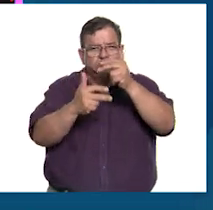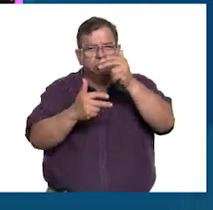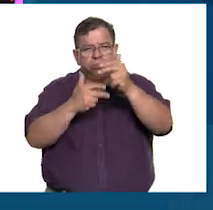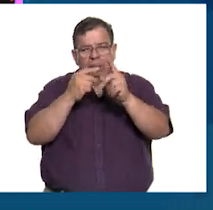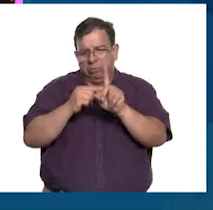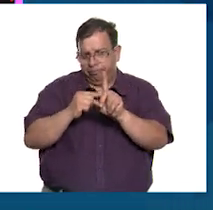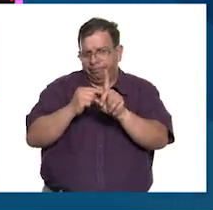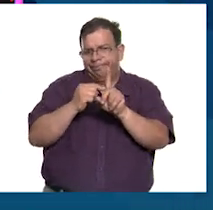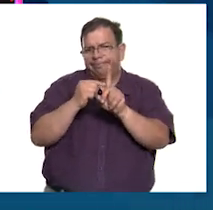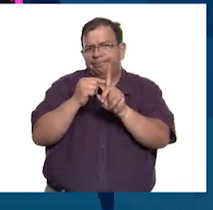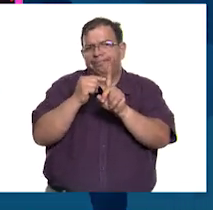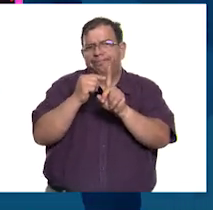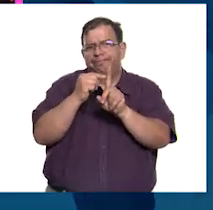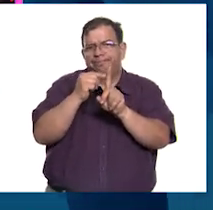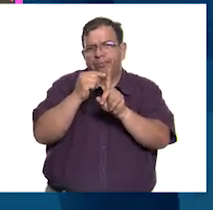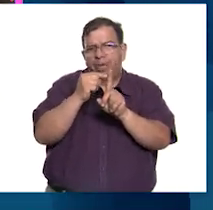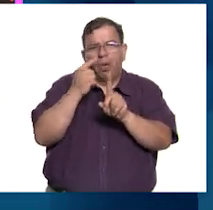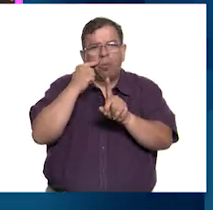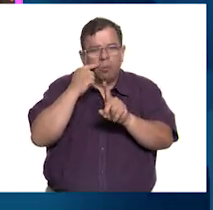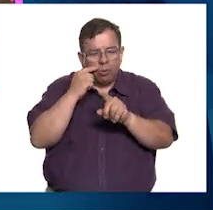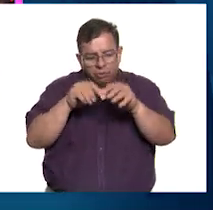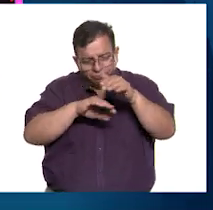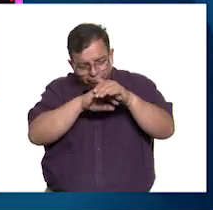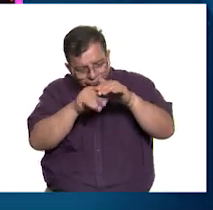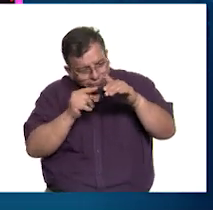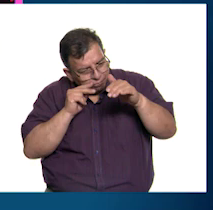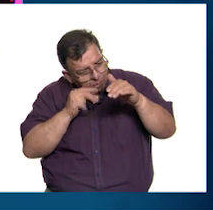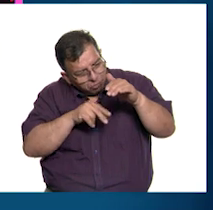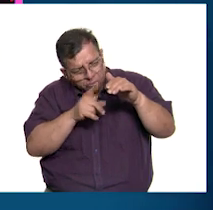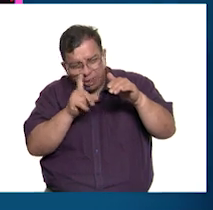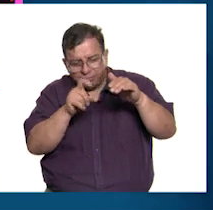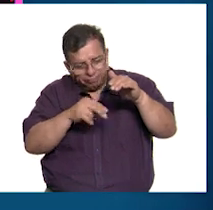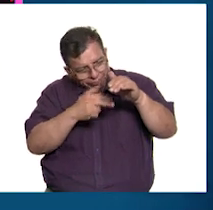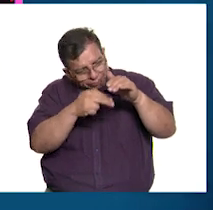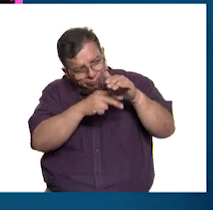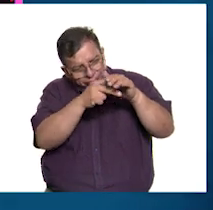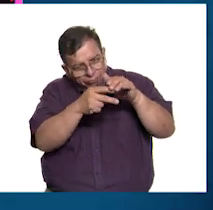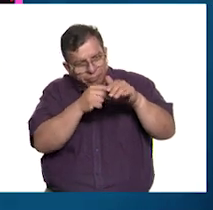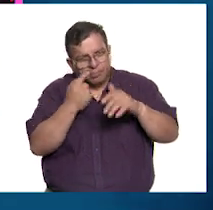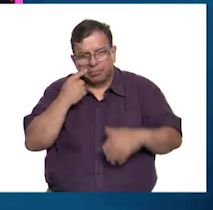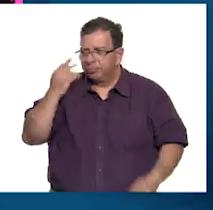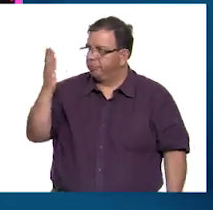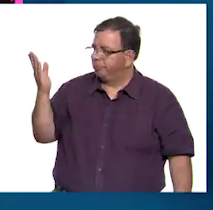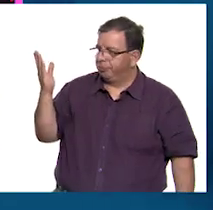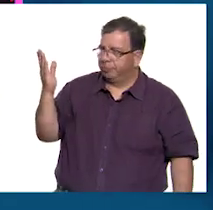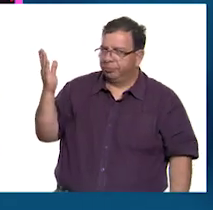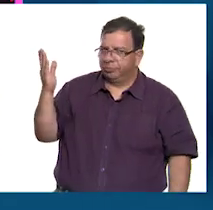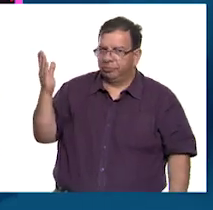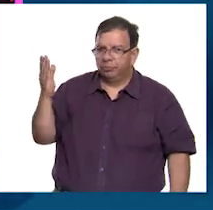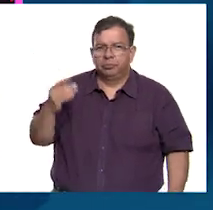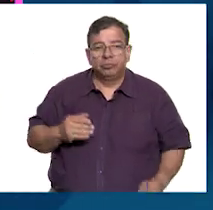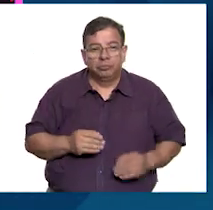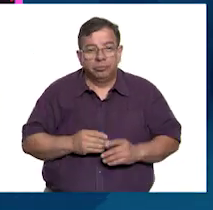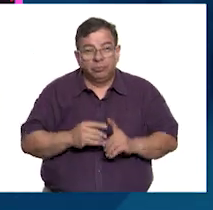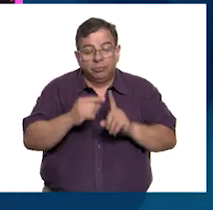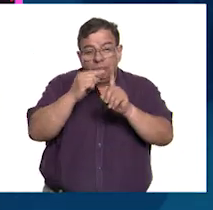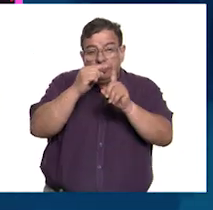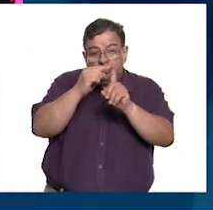observar vapor de agua en la superficie de la tapa. Al bajar la